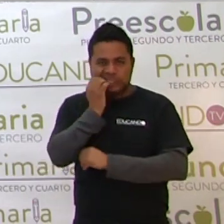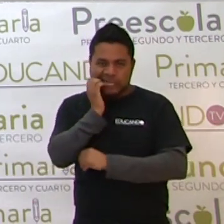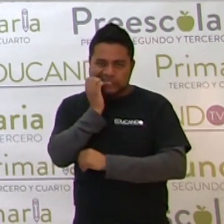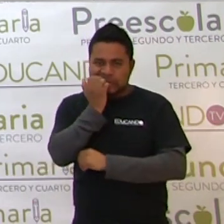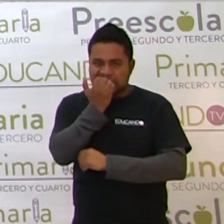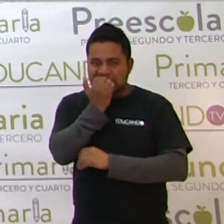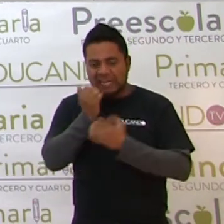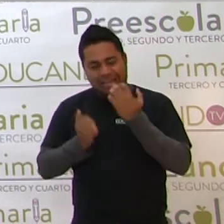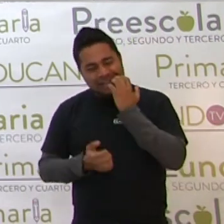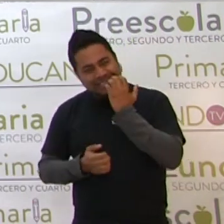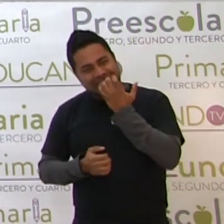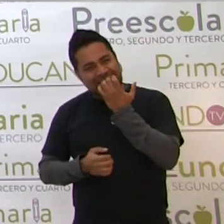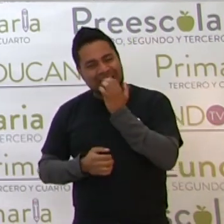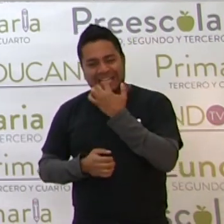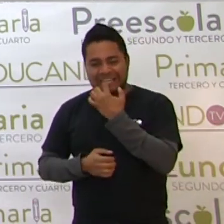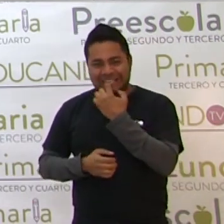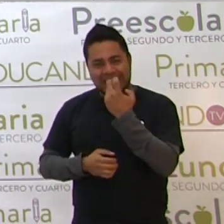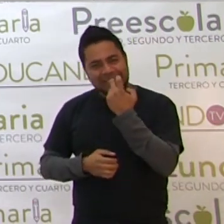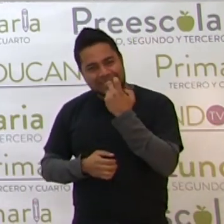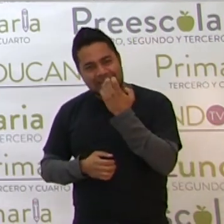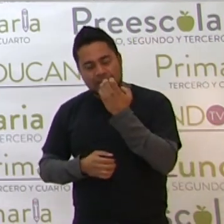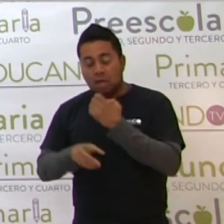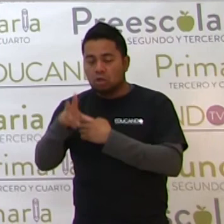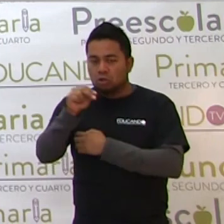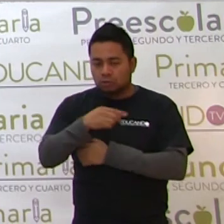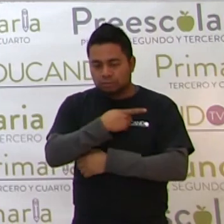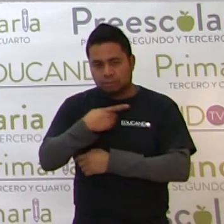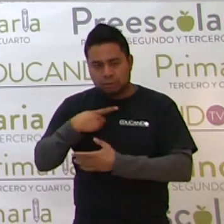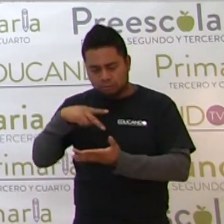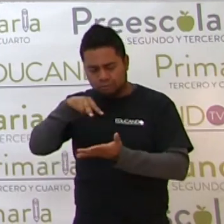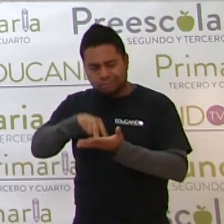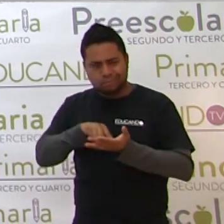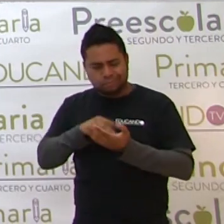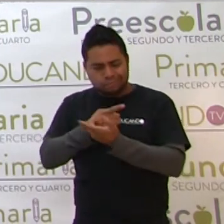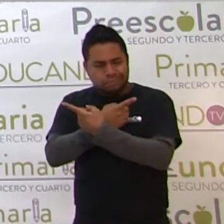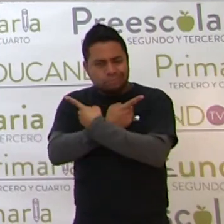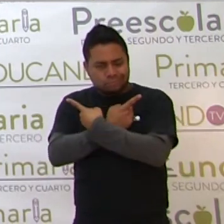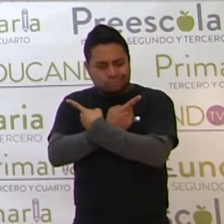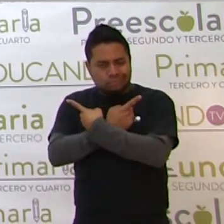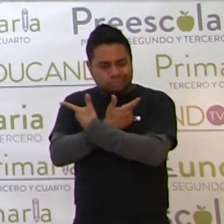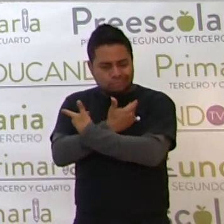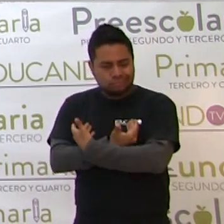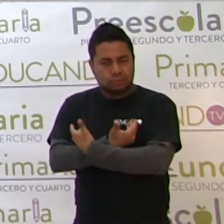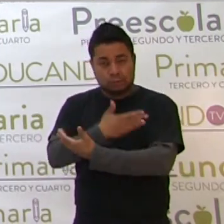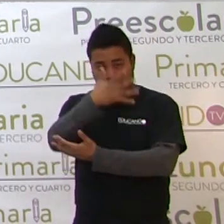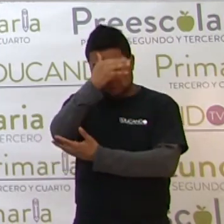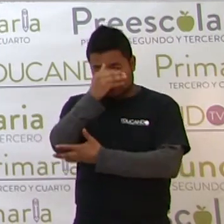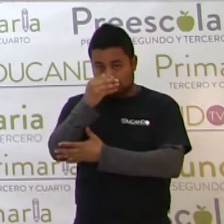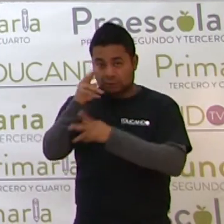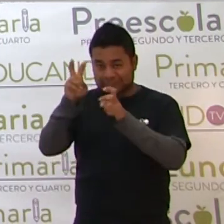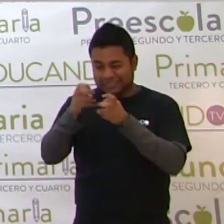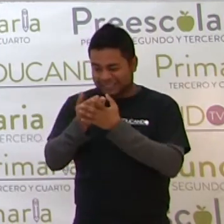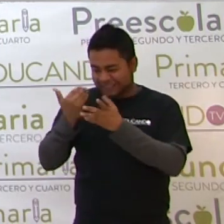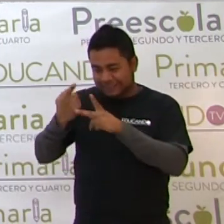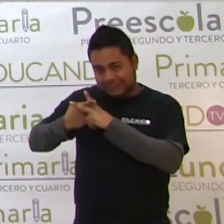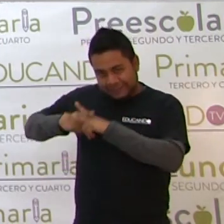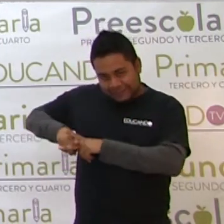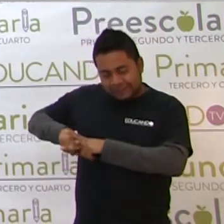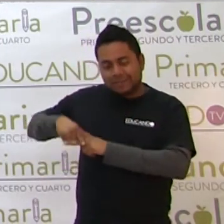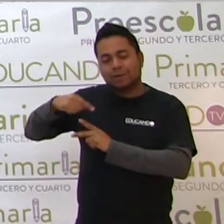uñas, procuren mantener su postura derechita. Recuerden que cuando analizamos este tema al inicio,